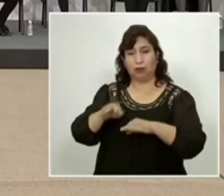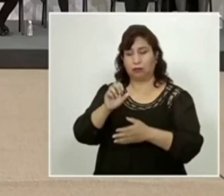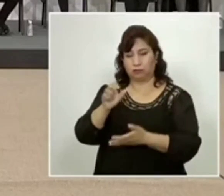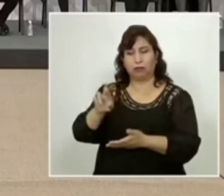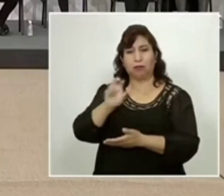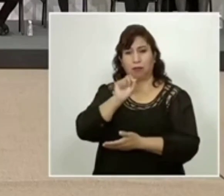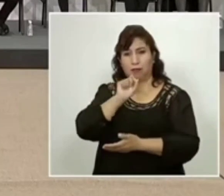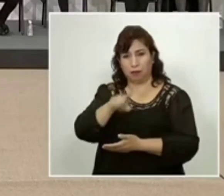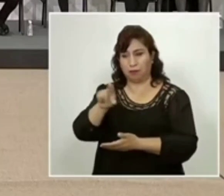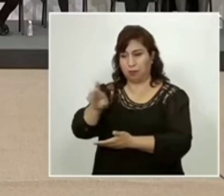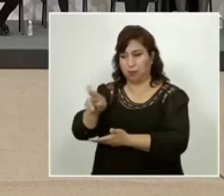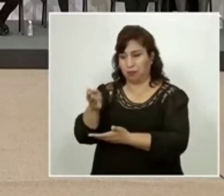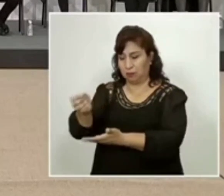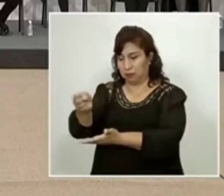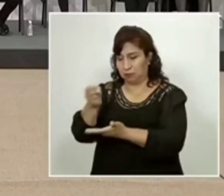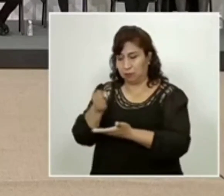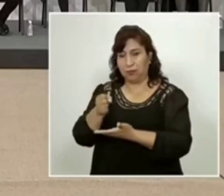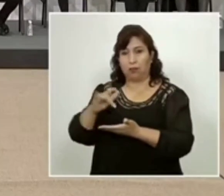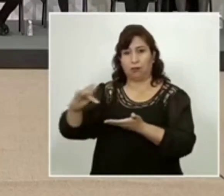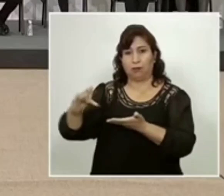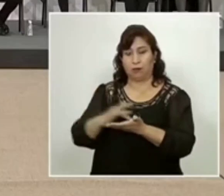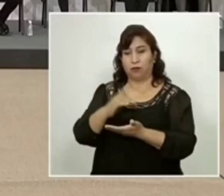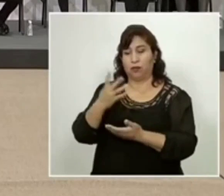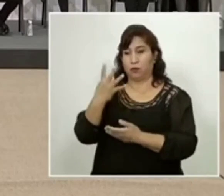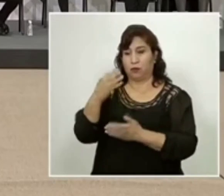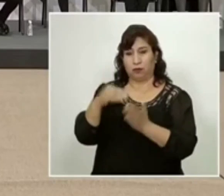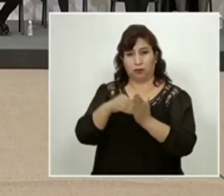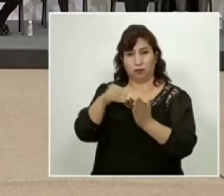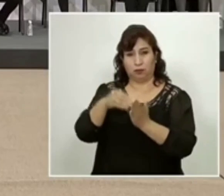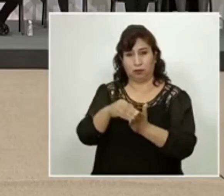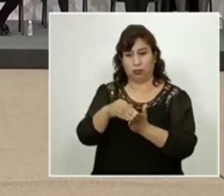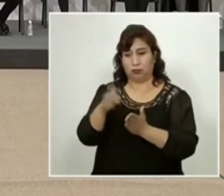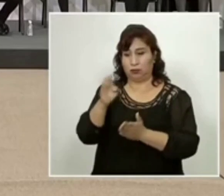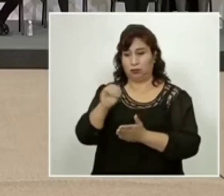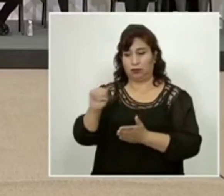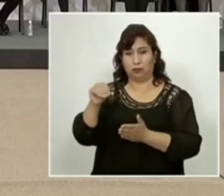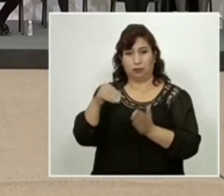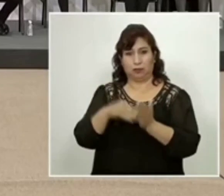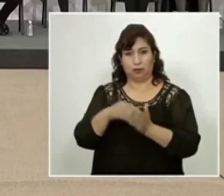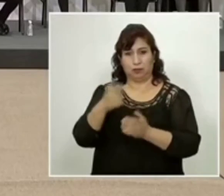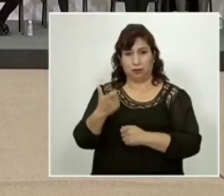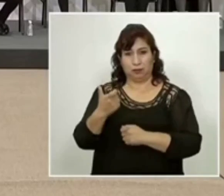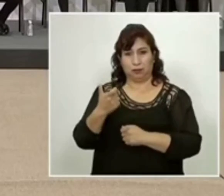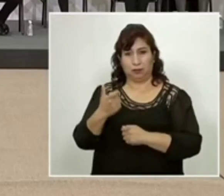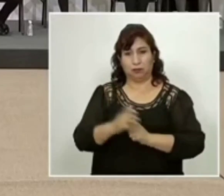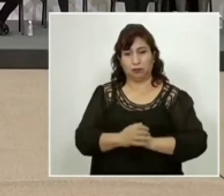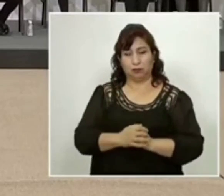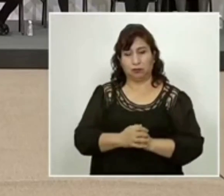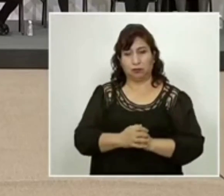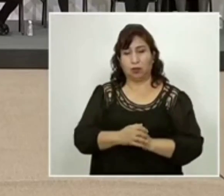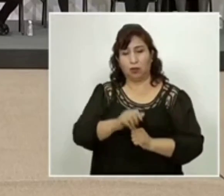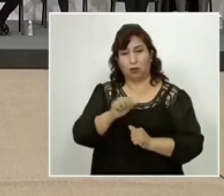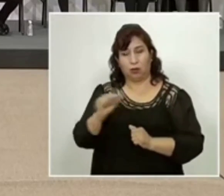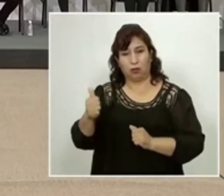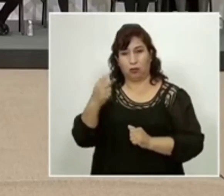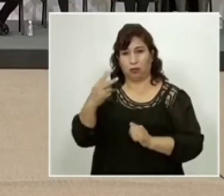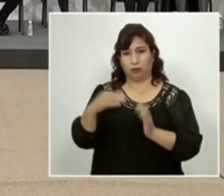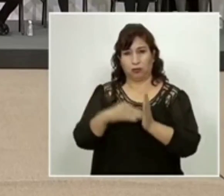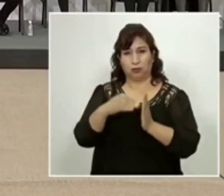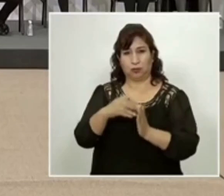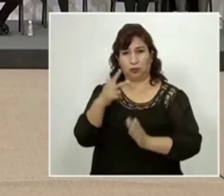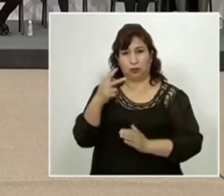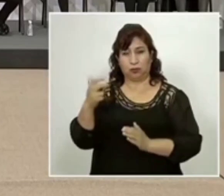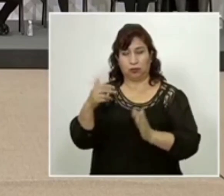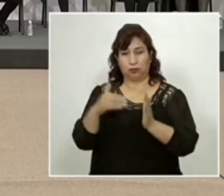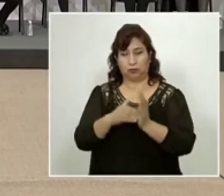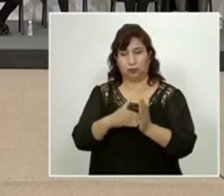apoyo con una inversión de 4.900.000 pesos. Otros 2.800.000 pesos